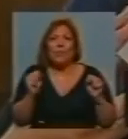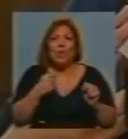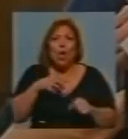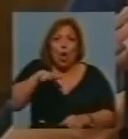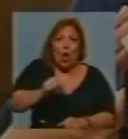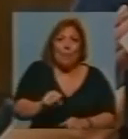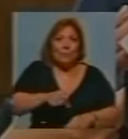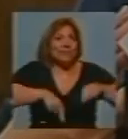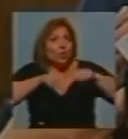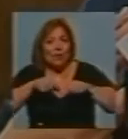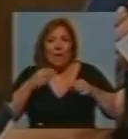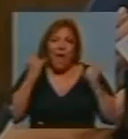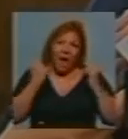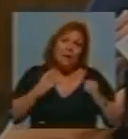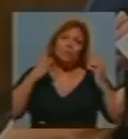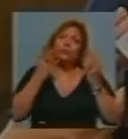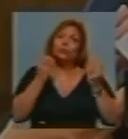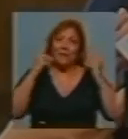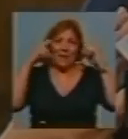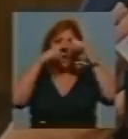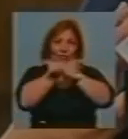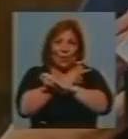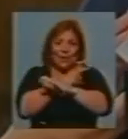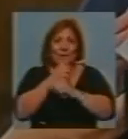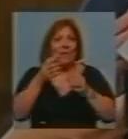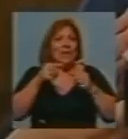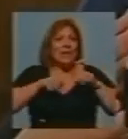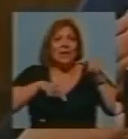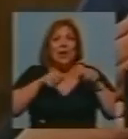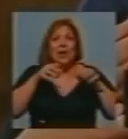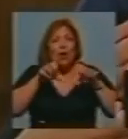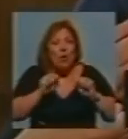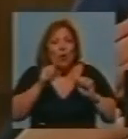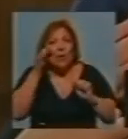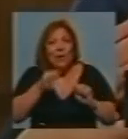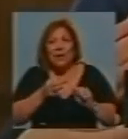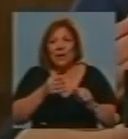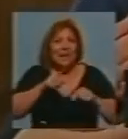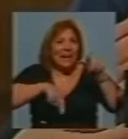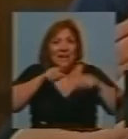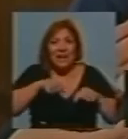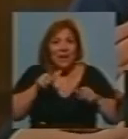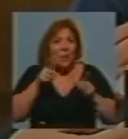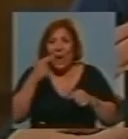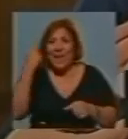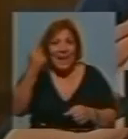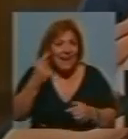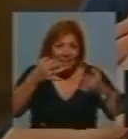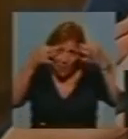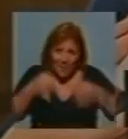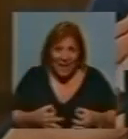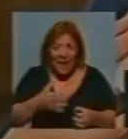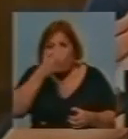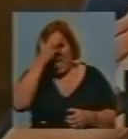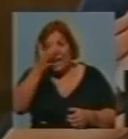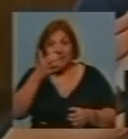compromisos de gestión con toda la dificultad que tiene establecer compromisos de gestión a niveles que no gestionan, que no gerencian. Para asesores,